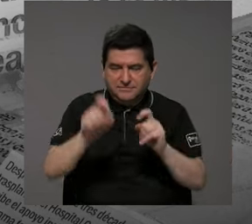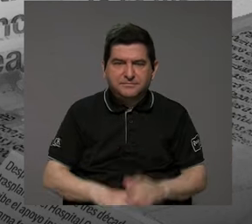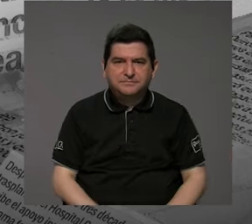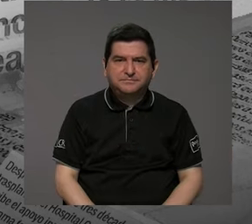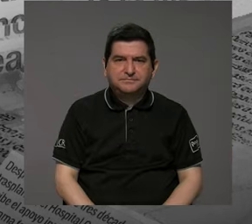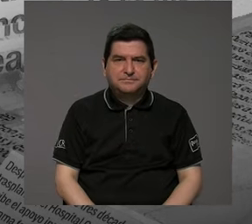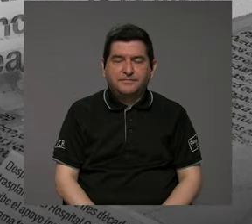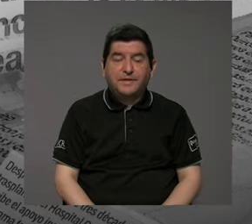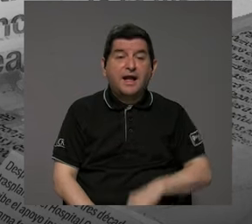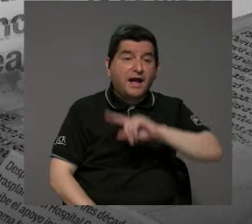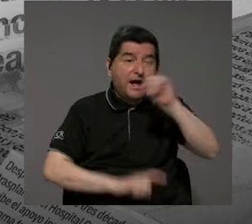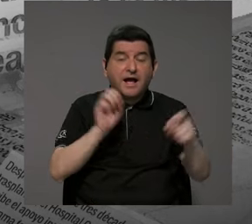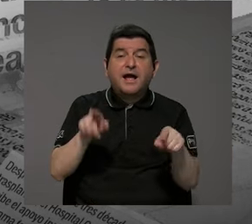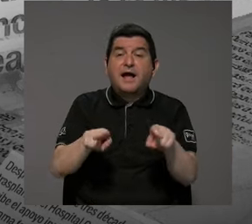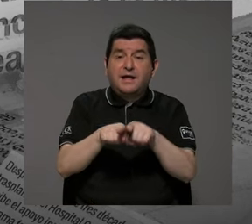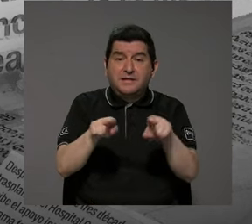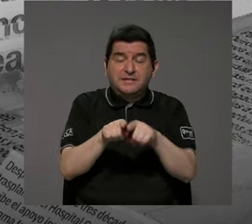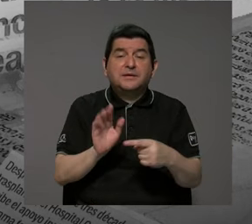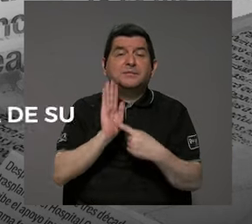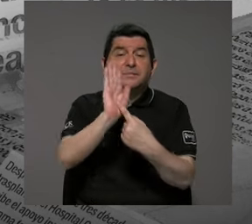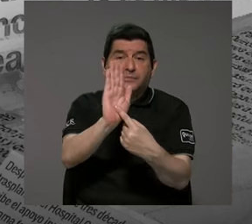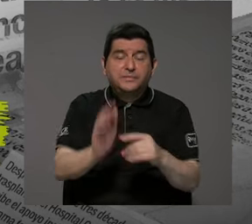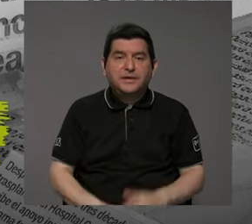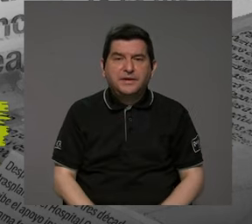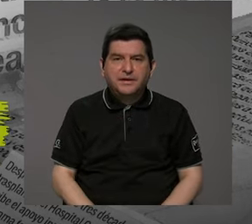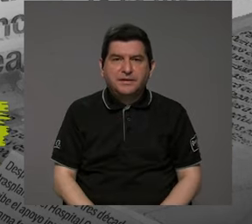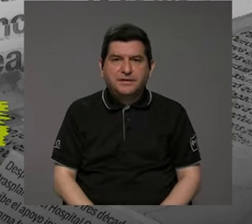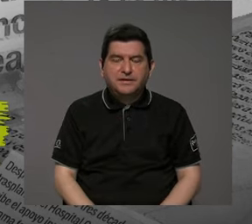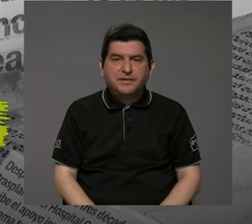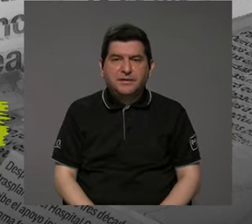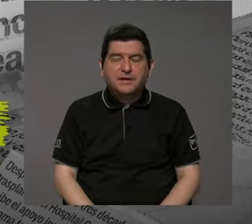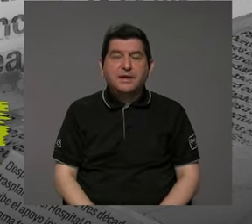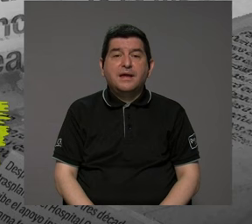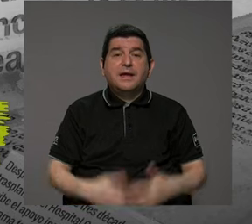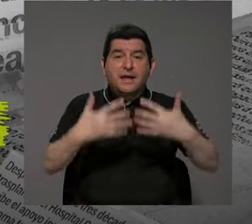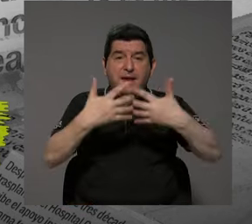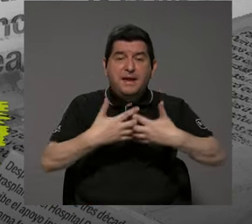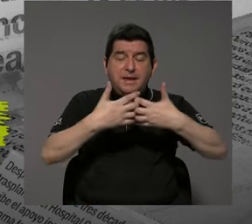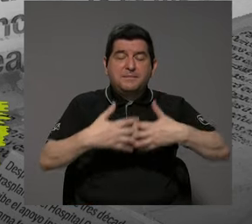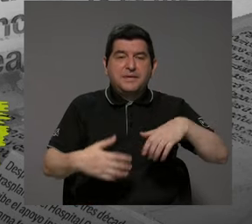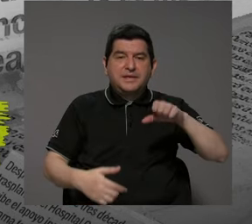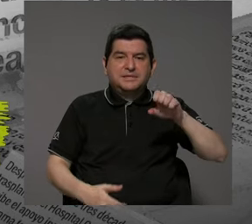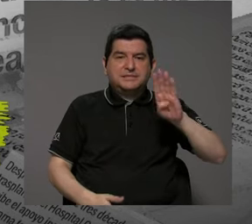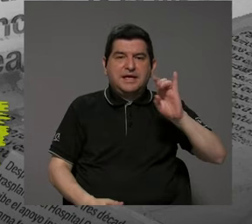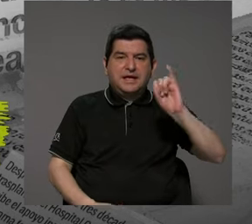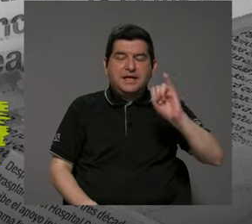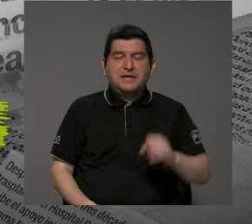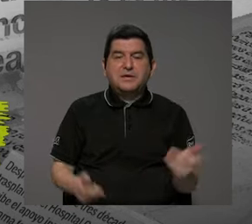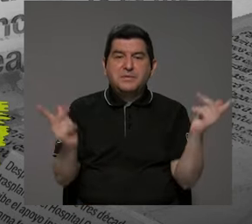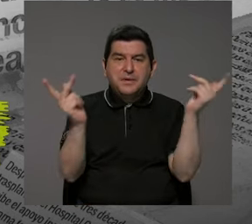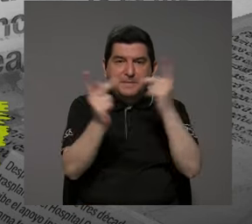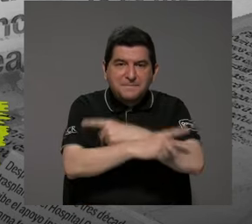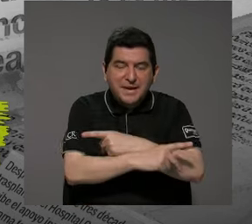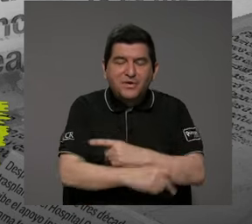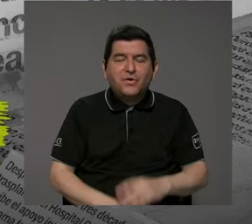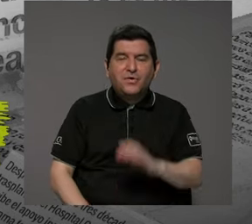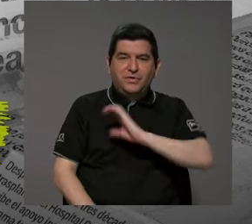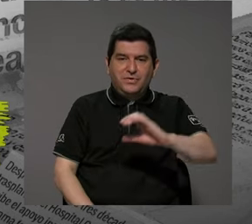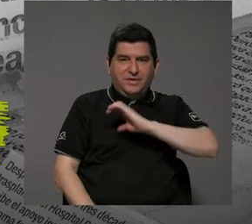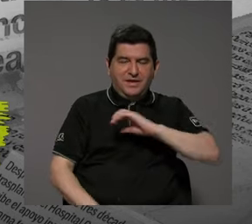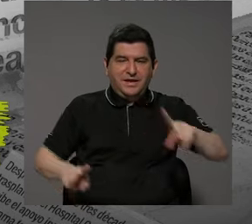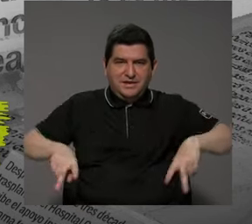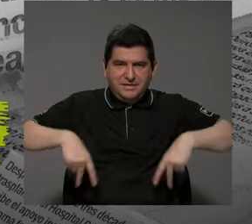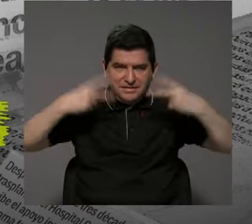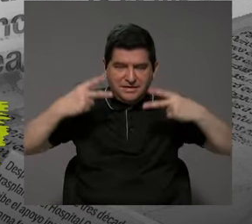incluso la encuesta también nos dice que la presencia de ha empeorado la calidad de vida de su de su barrio y su